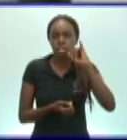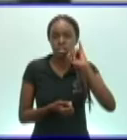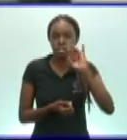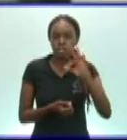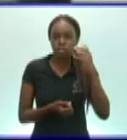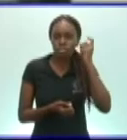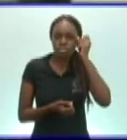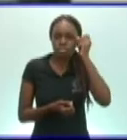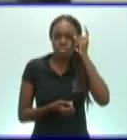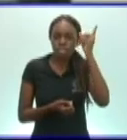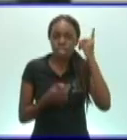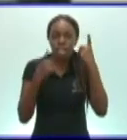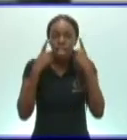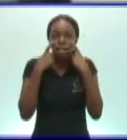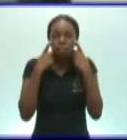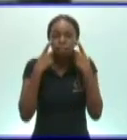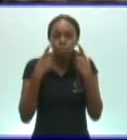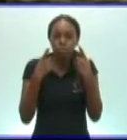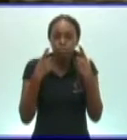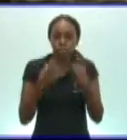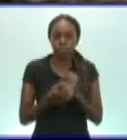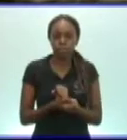idea fundamental en Céspedes.